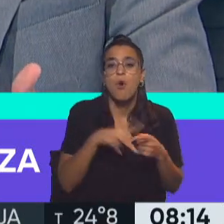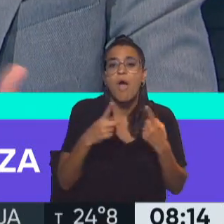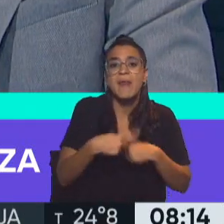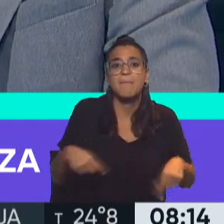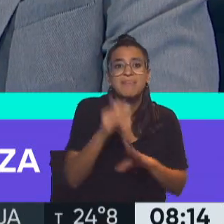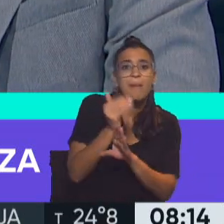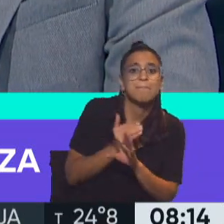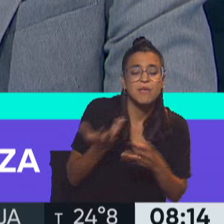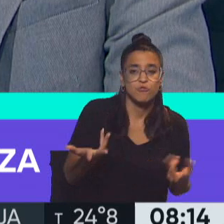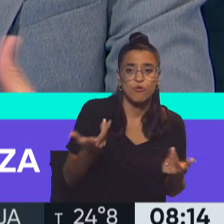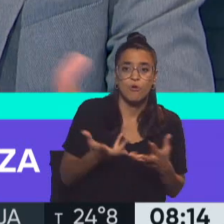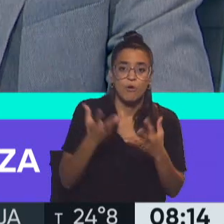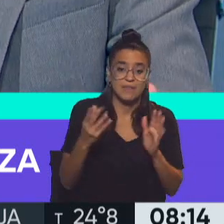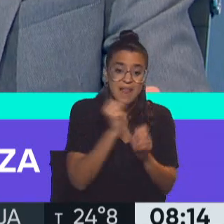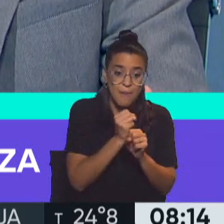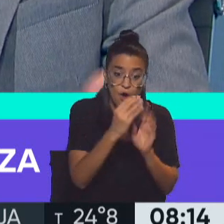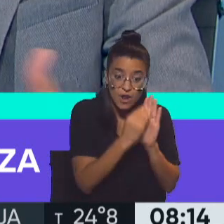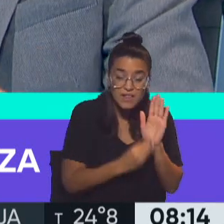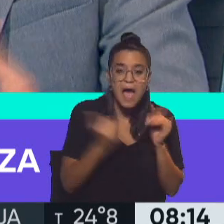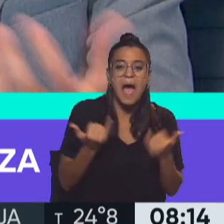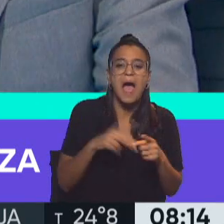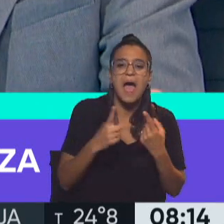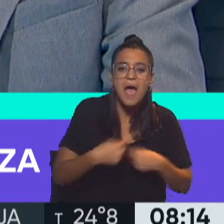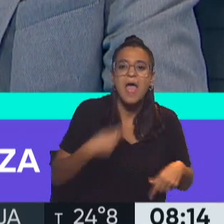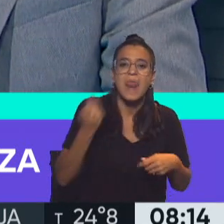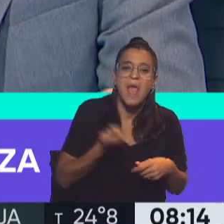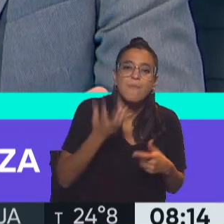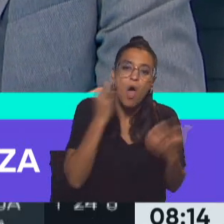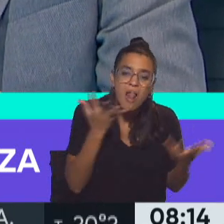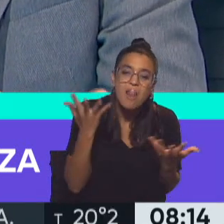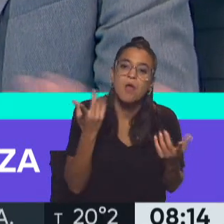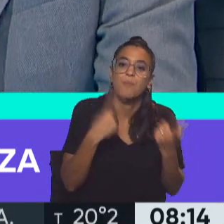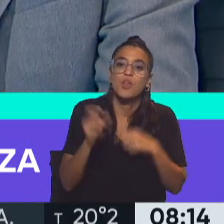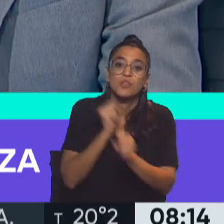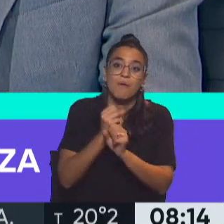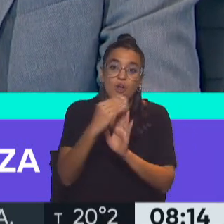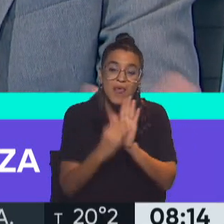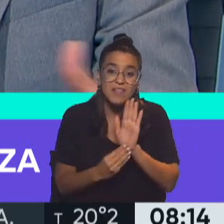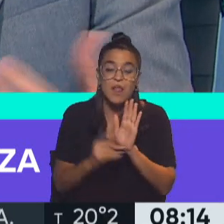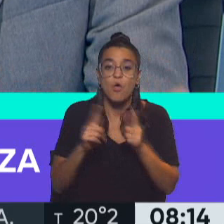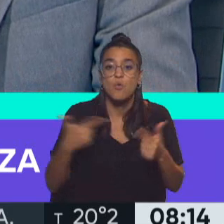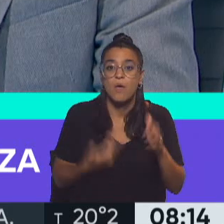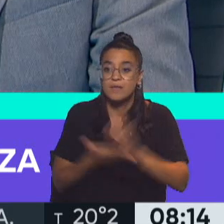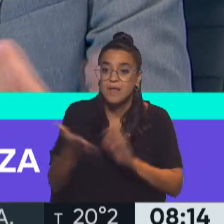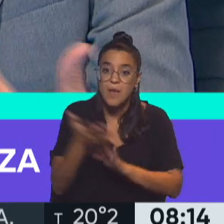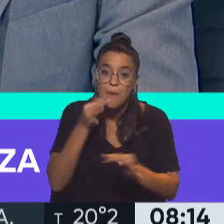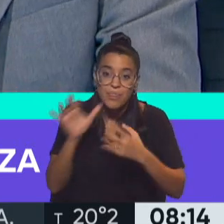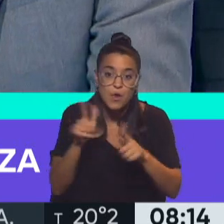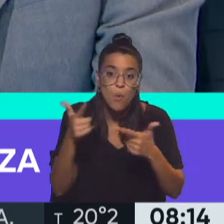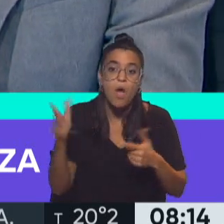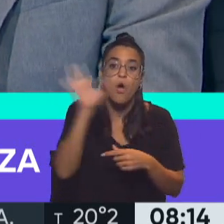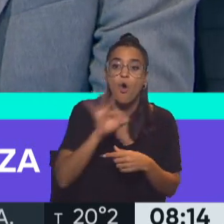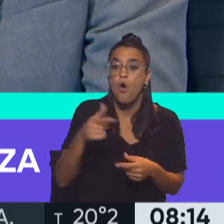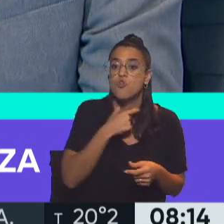para defenderse. Aquel que tenía trabajo registrado tenía alguna herramienta, tenía un gremio y demás. El que no tenía trabajo registrado no podía salir a vender o no quería porque no